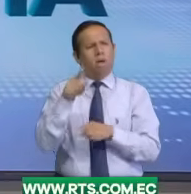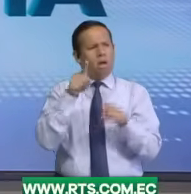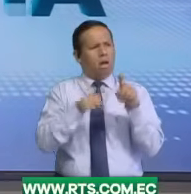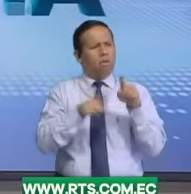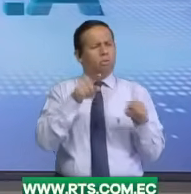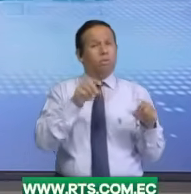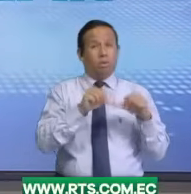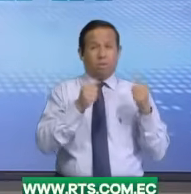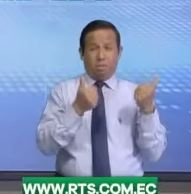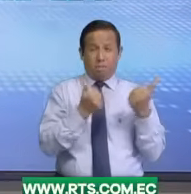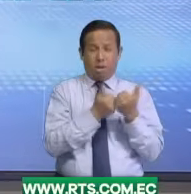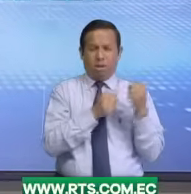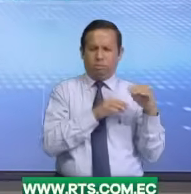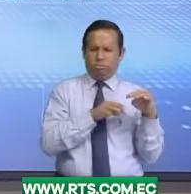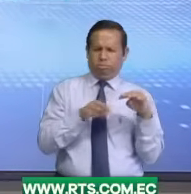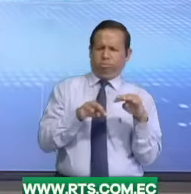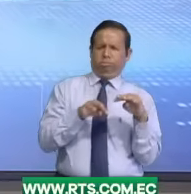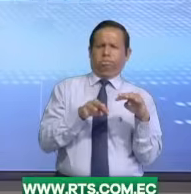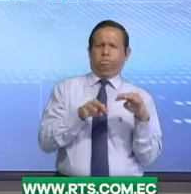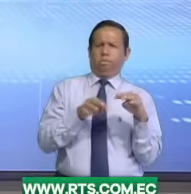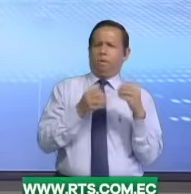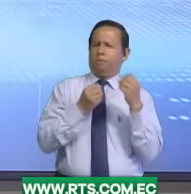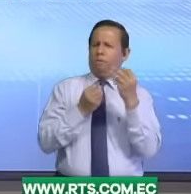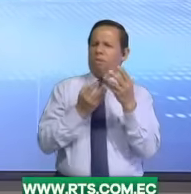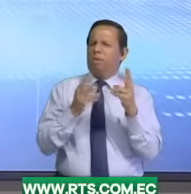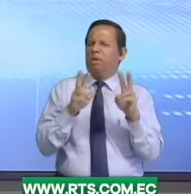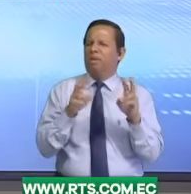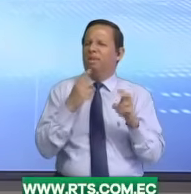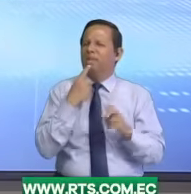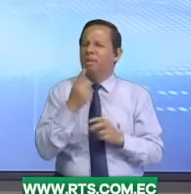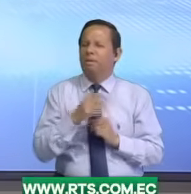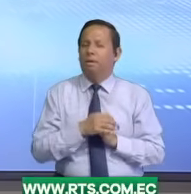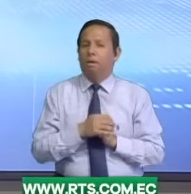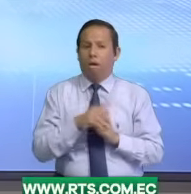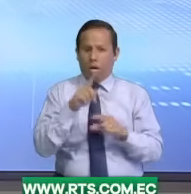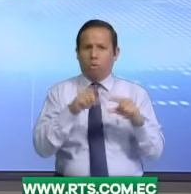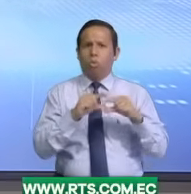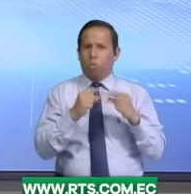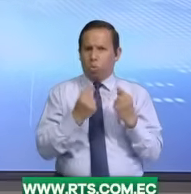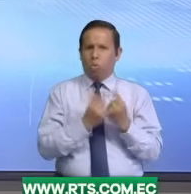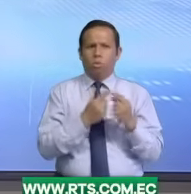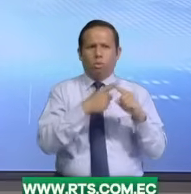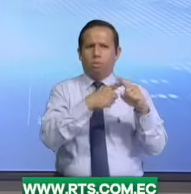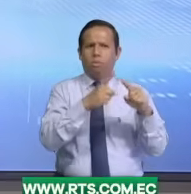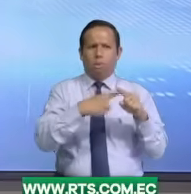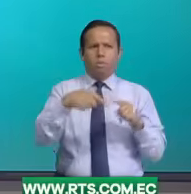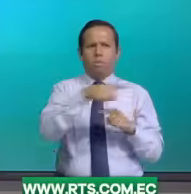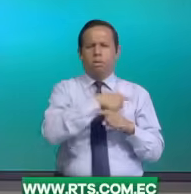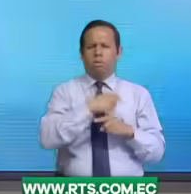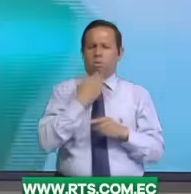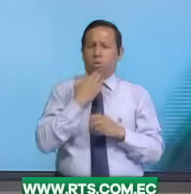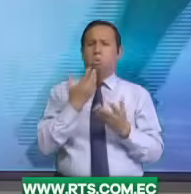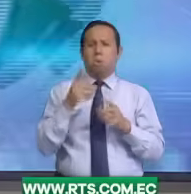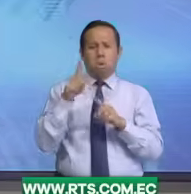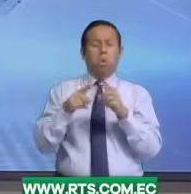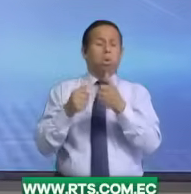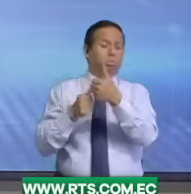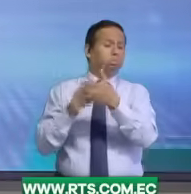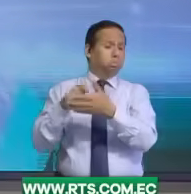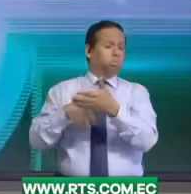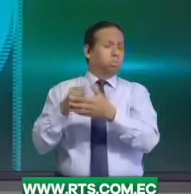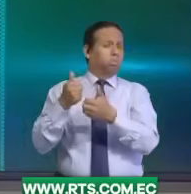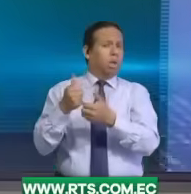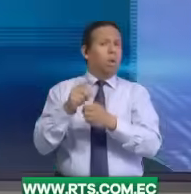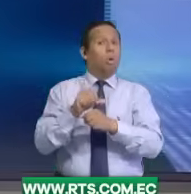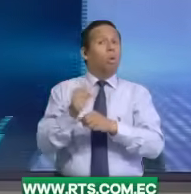reacciones en la Asamblea Nacional. Bancadas de oposición rechazaron la validez del sumario administrativo, mientras que la ministra de